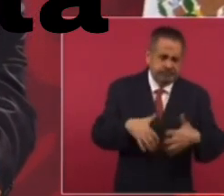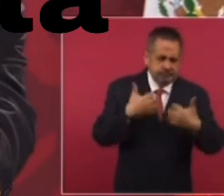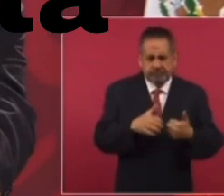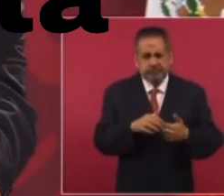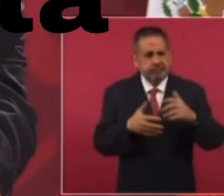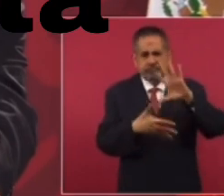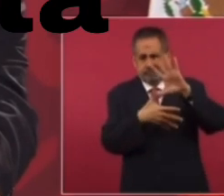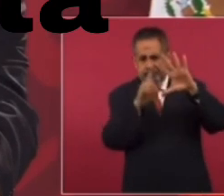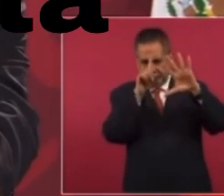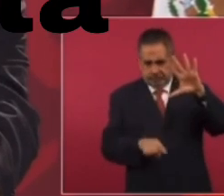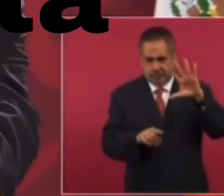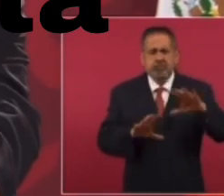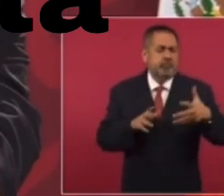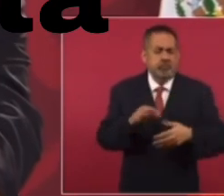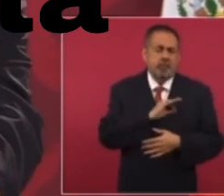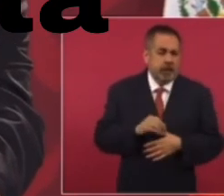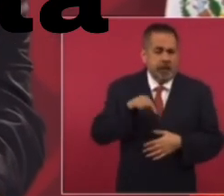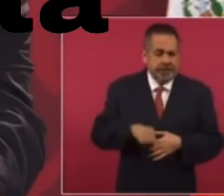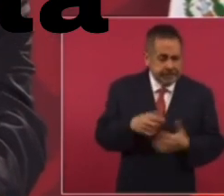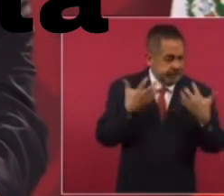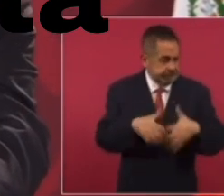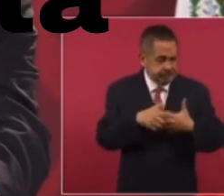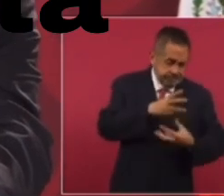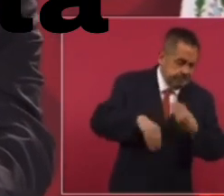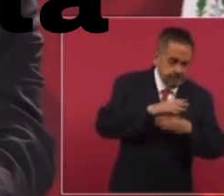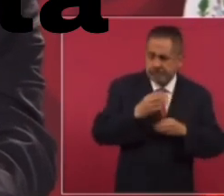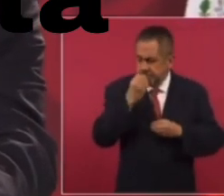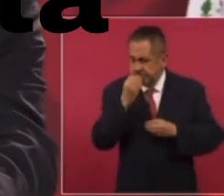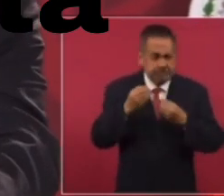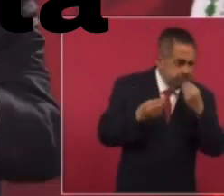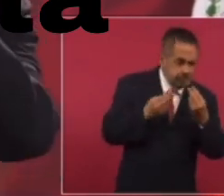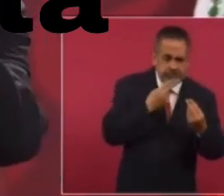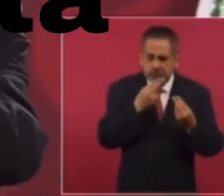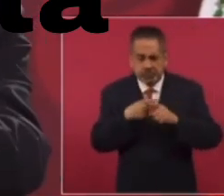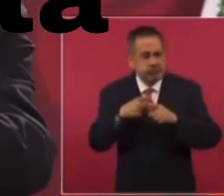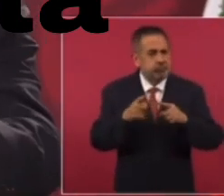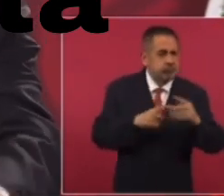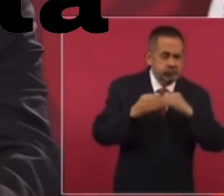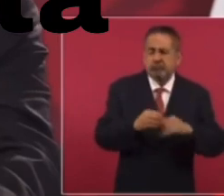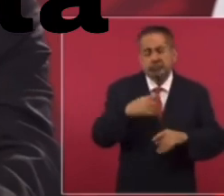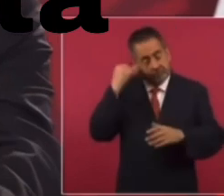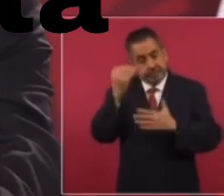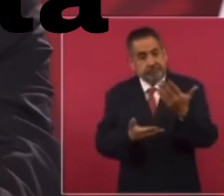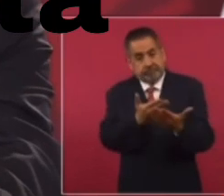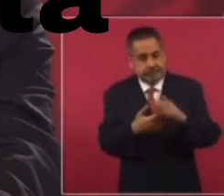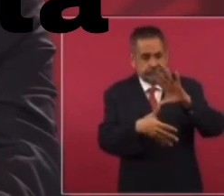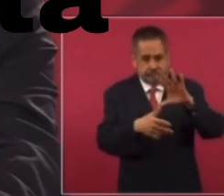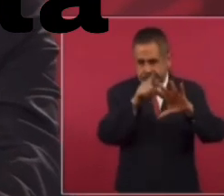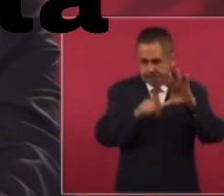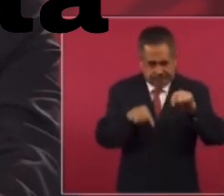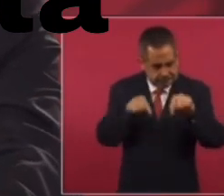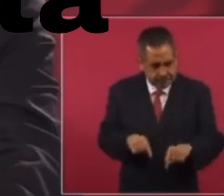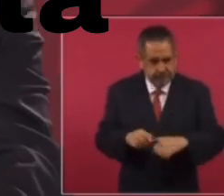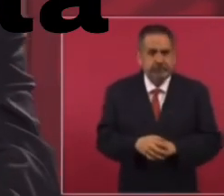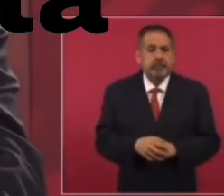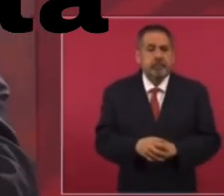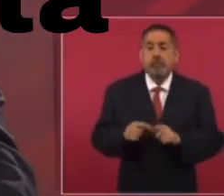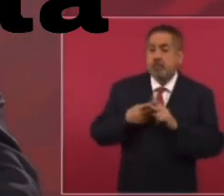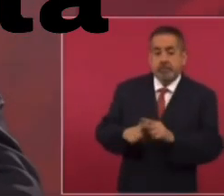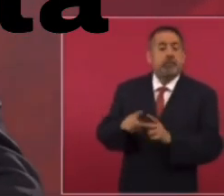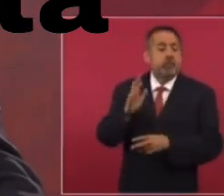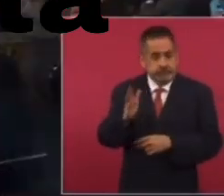necesidad de una terapia cáncer de mama no de eso no habla de eso ahí no le da tristeza ahí no derrama